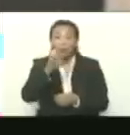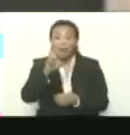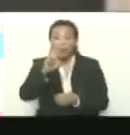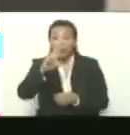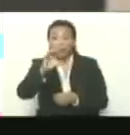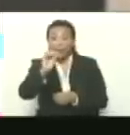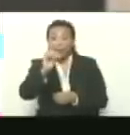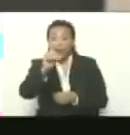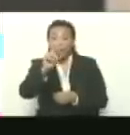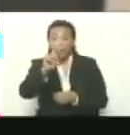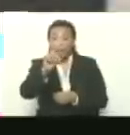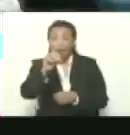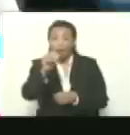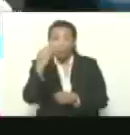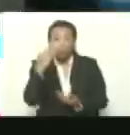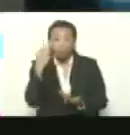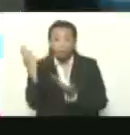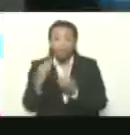está una compañera,